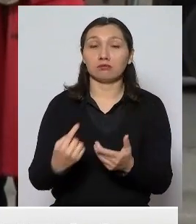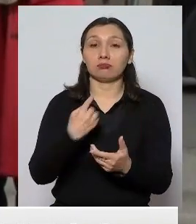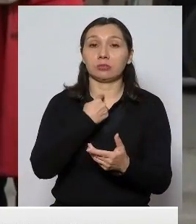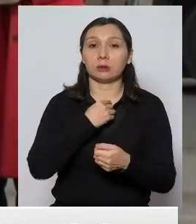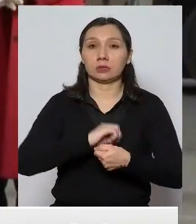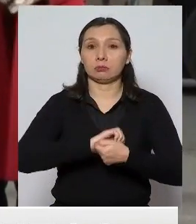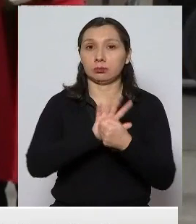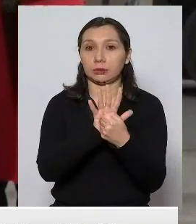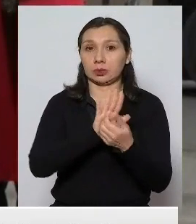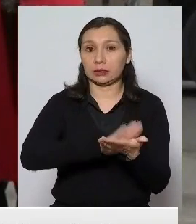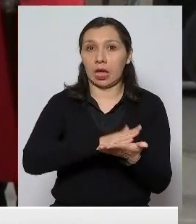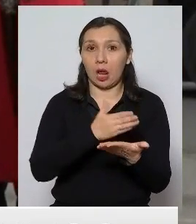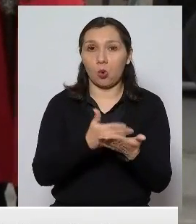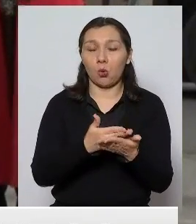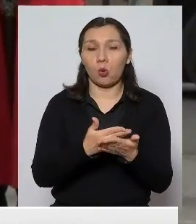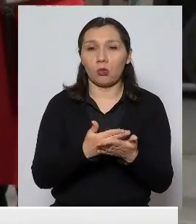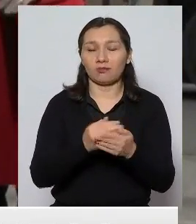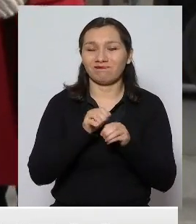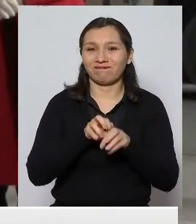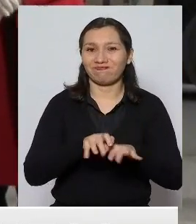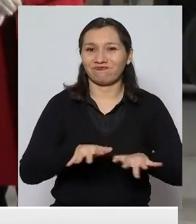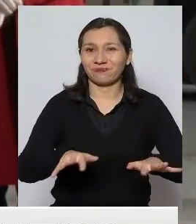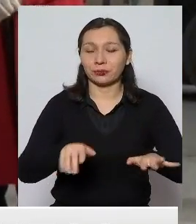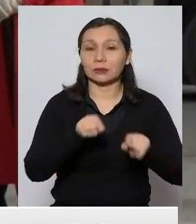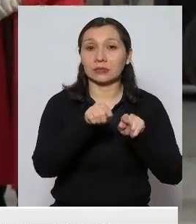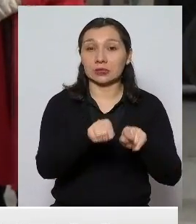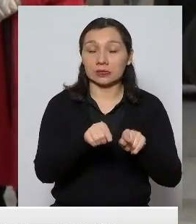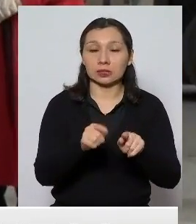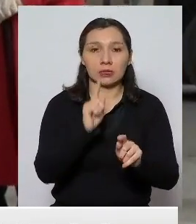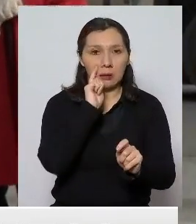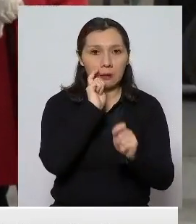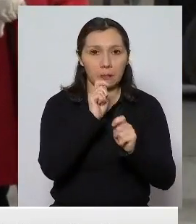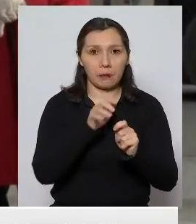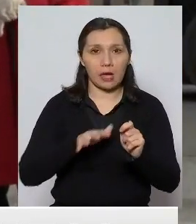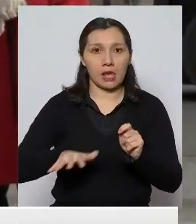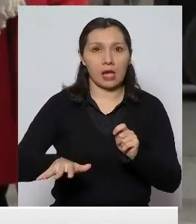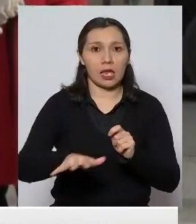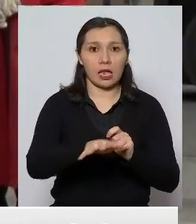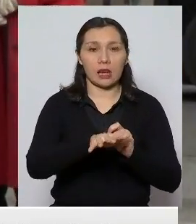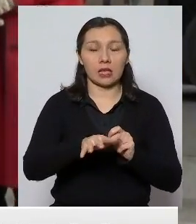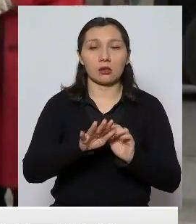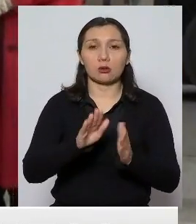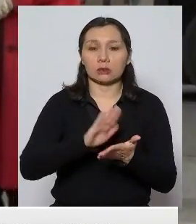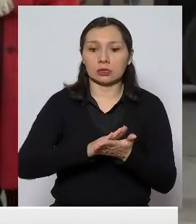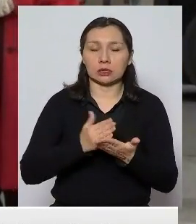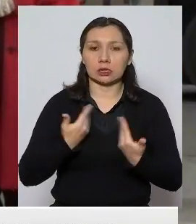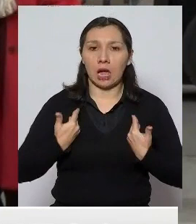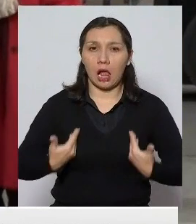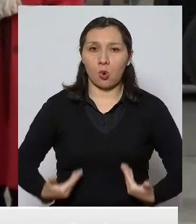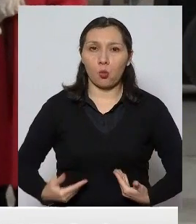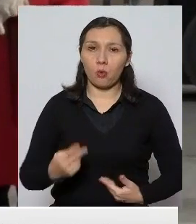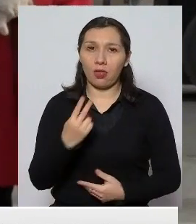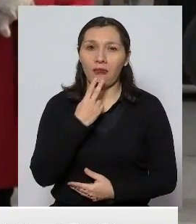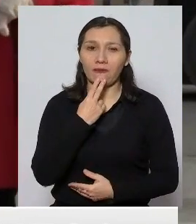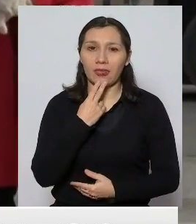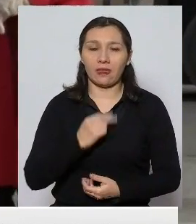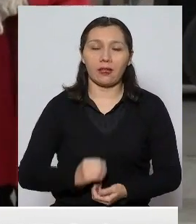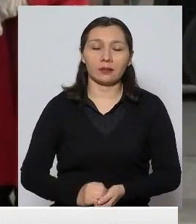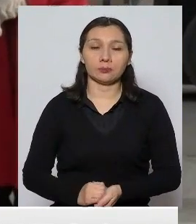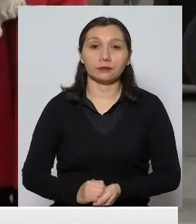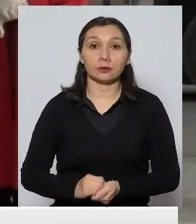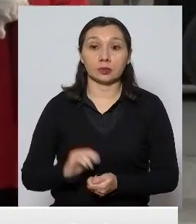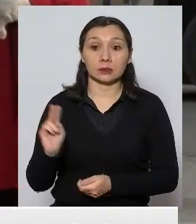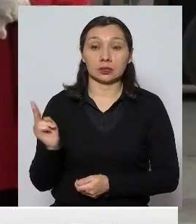sanitaria del coronavirus, que pone en peligro y en riesgo nuestra salud y nuestras vidas.